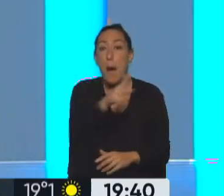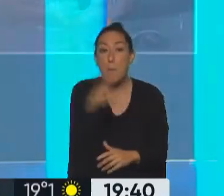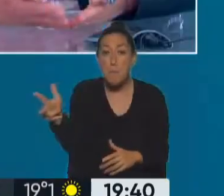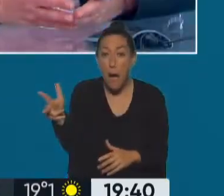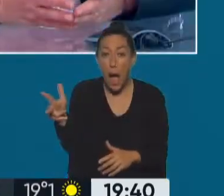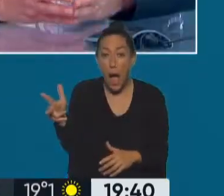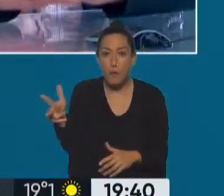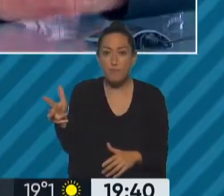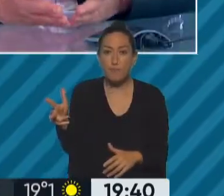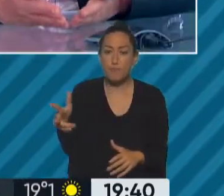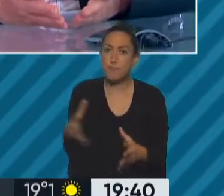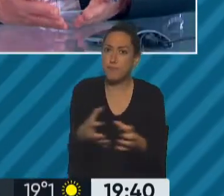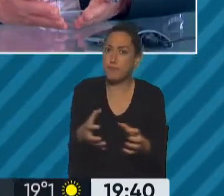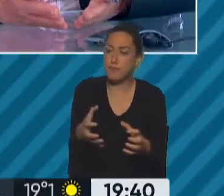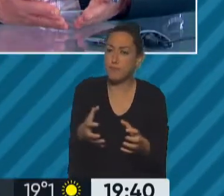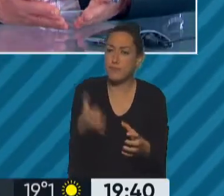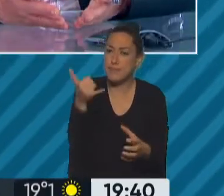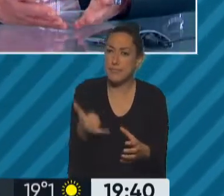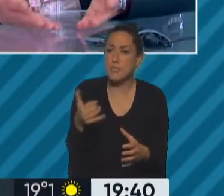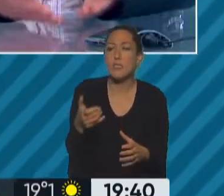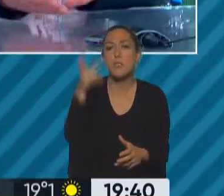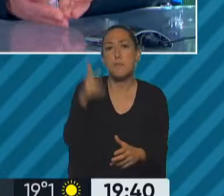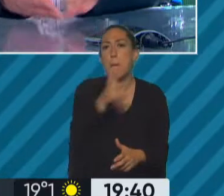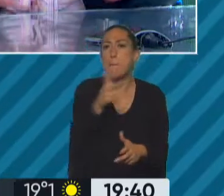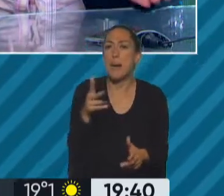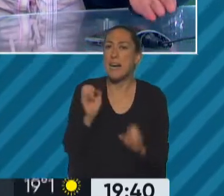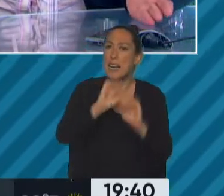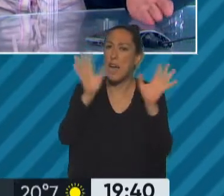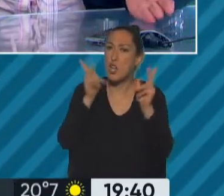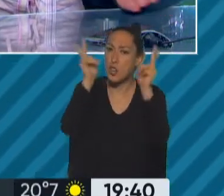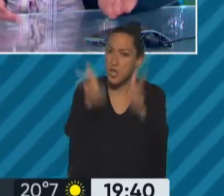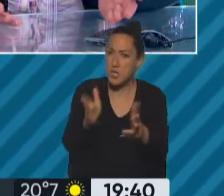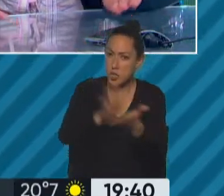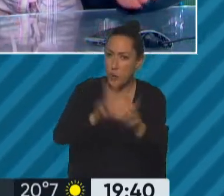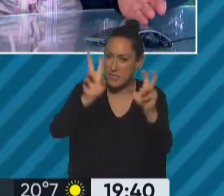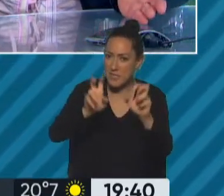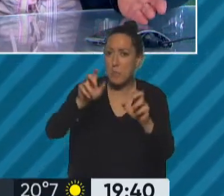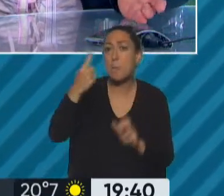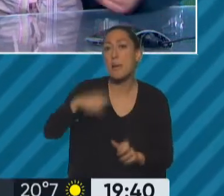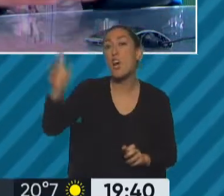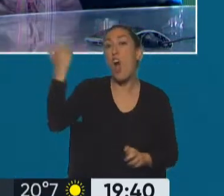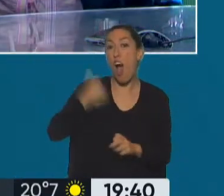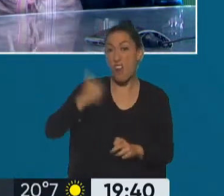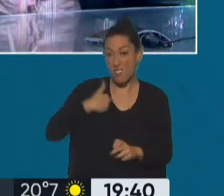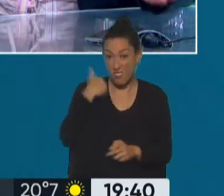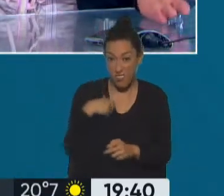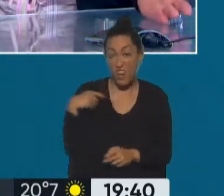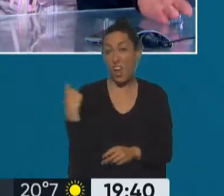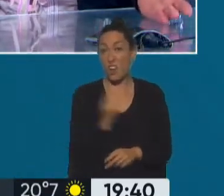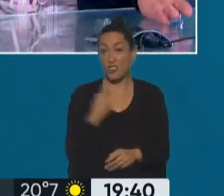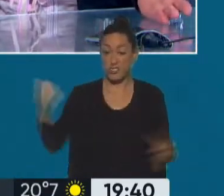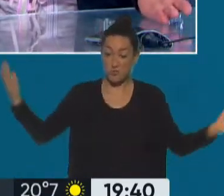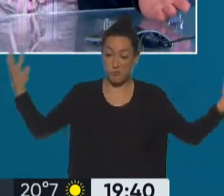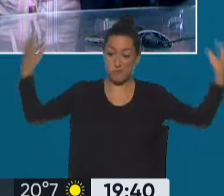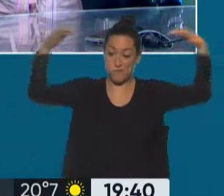ha pronunciado claramente con respecto a esto pero aquí en la Argentina somos un país con una gran masa